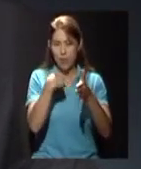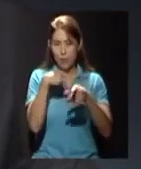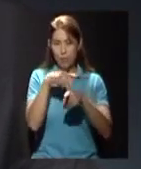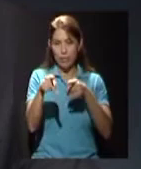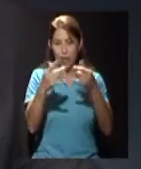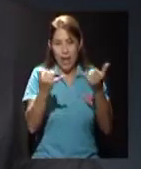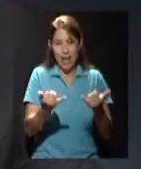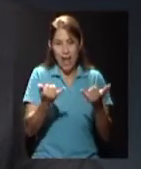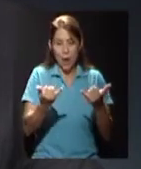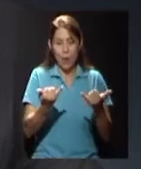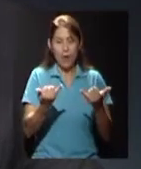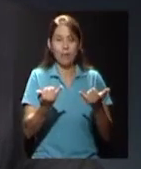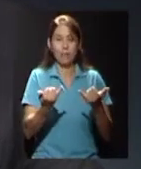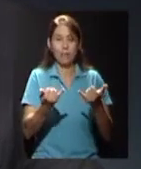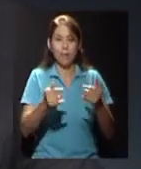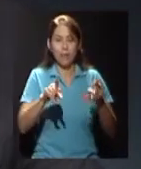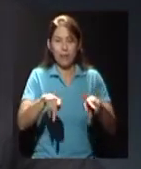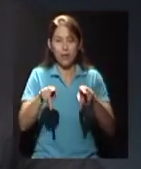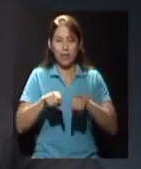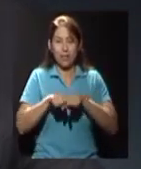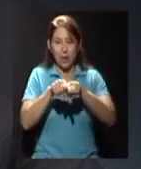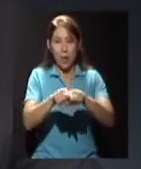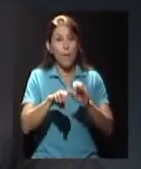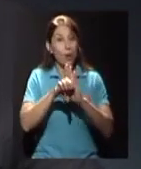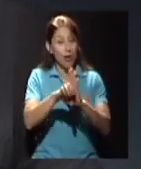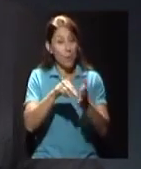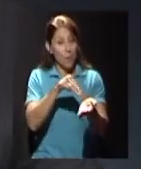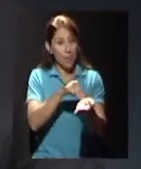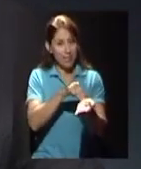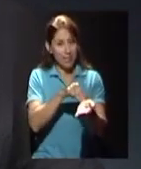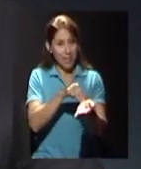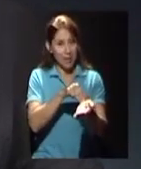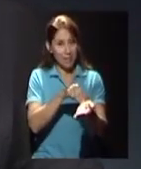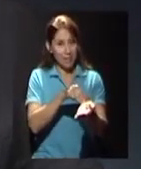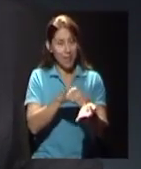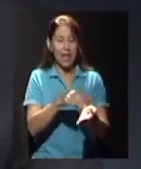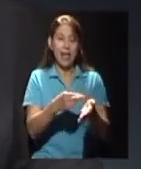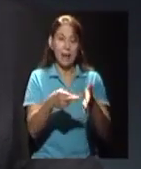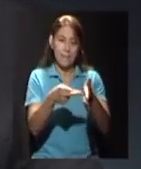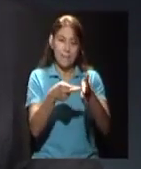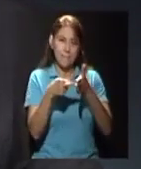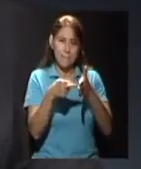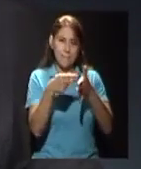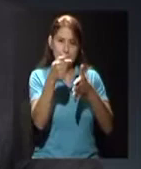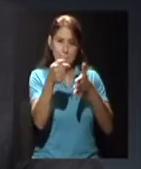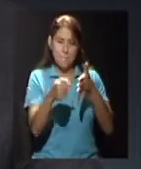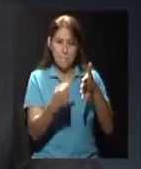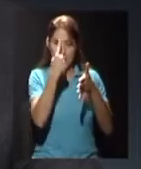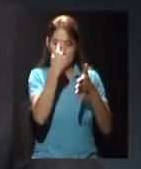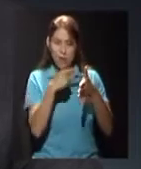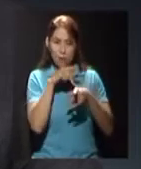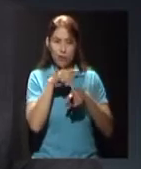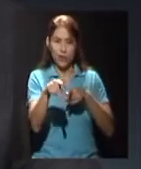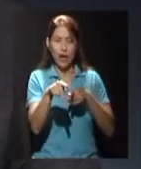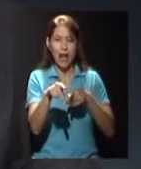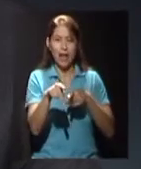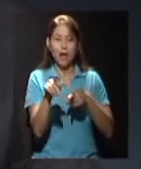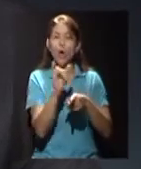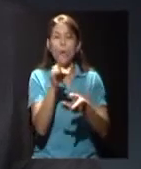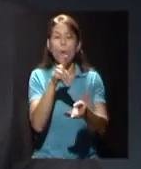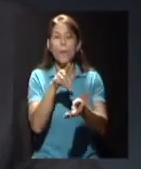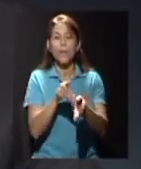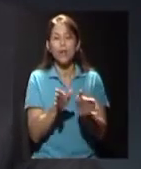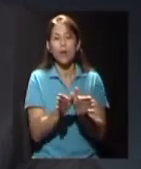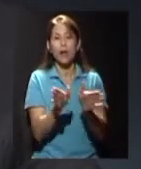de medicina es un perfil profesional del médico general sumamente con un enfoque post hospitalario